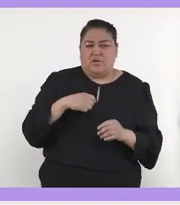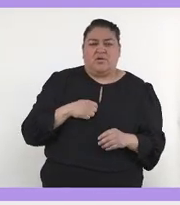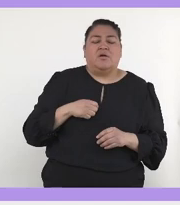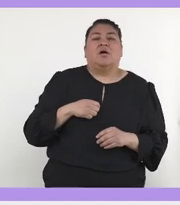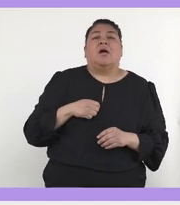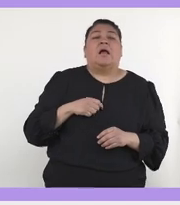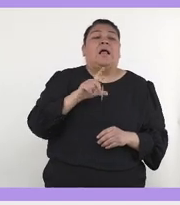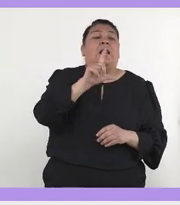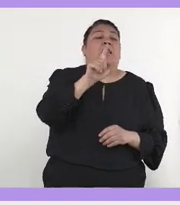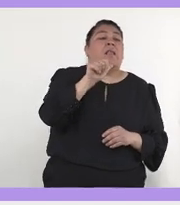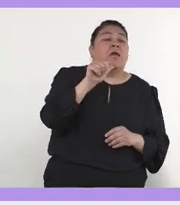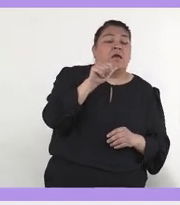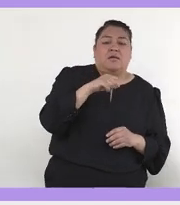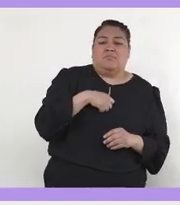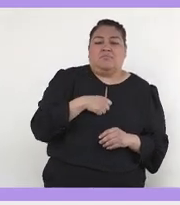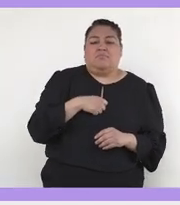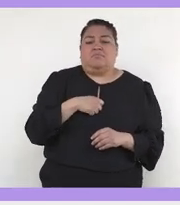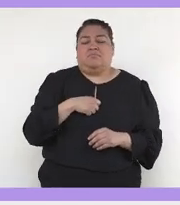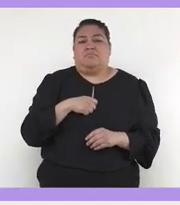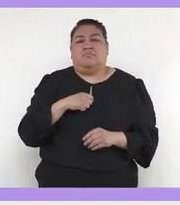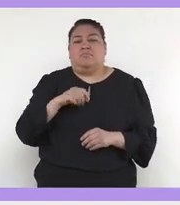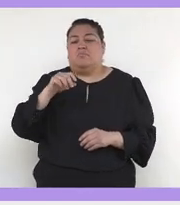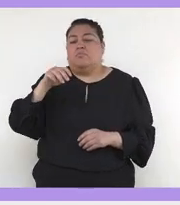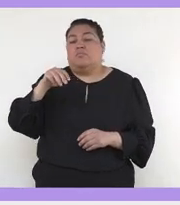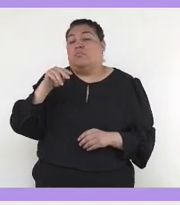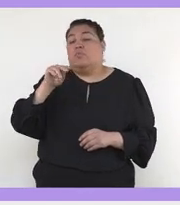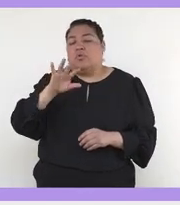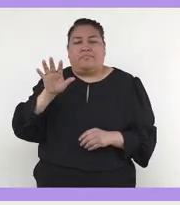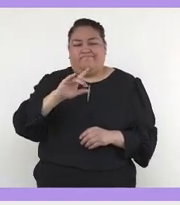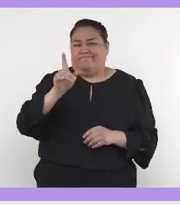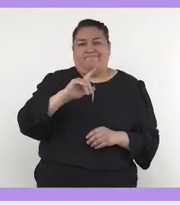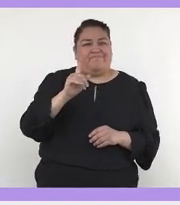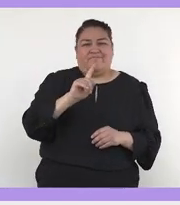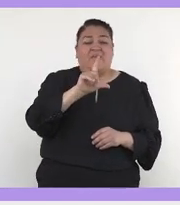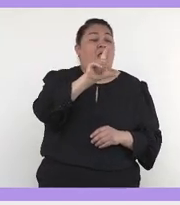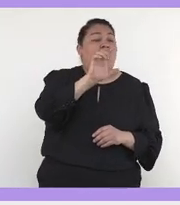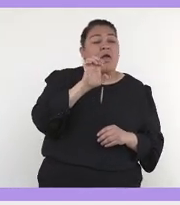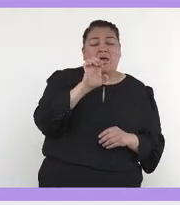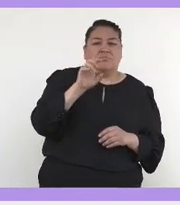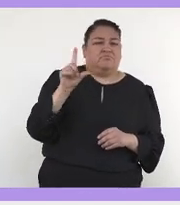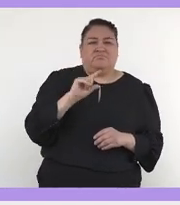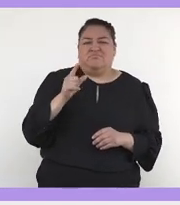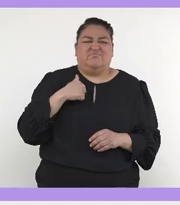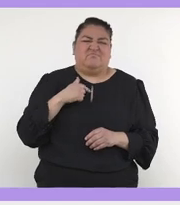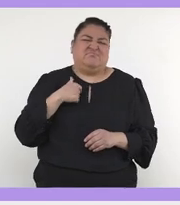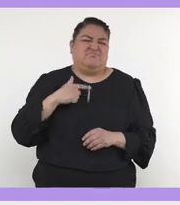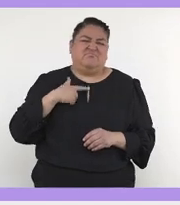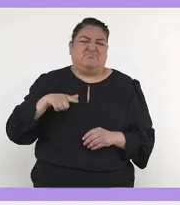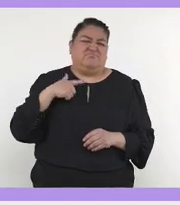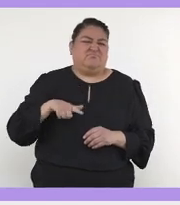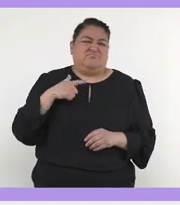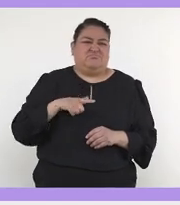andar diciendo todos eso qué es cierto no dijiste eso nada más era para que pusimos atención bueno